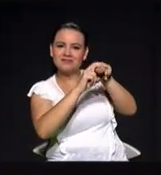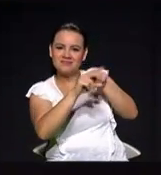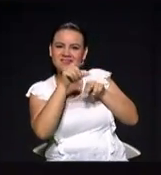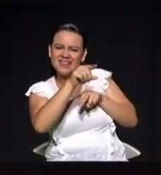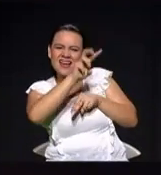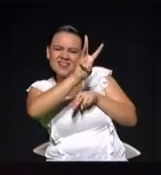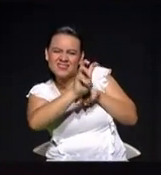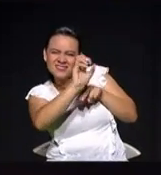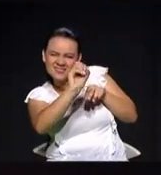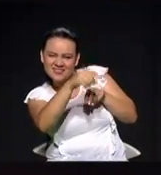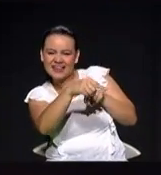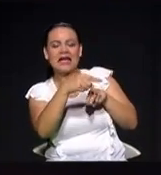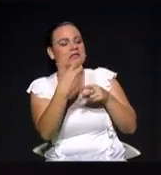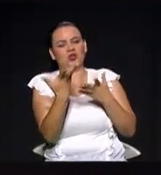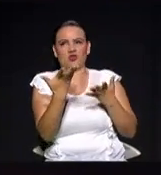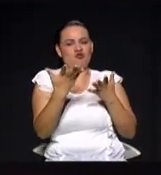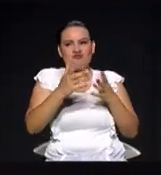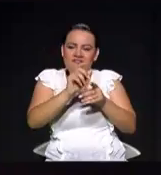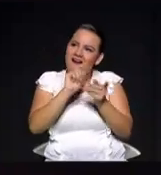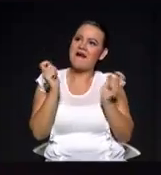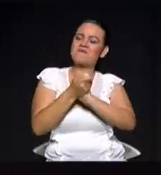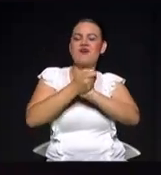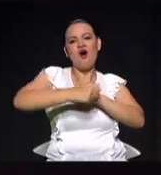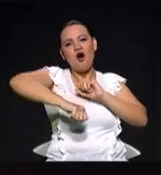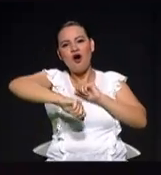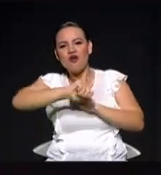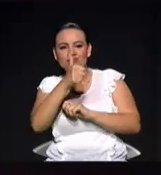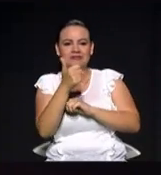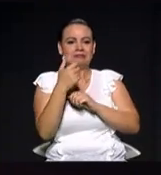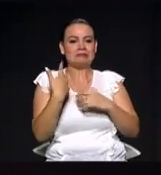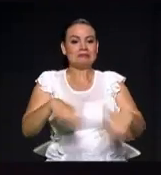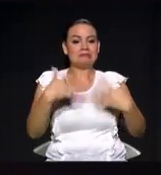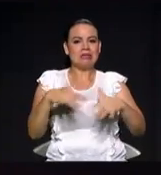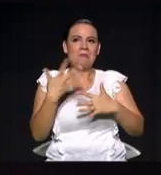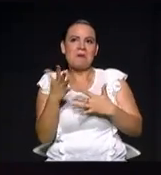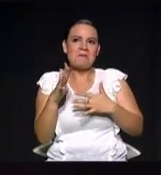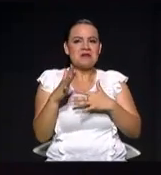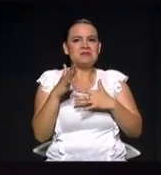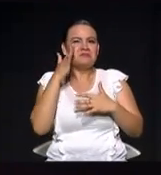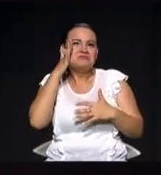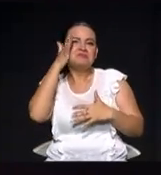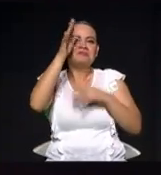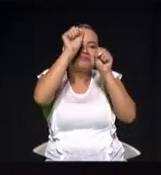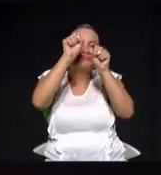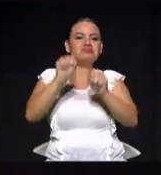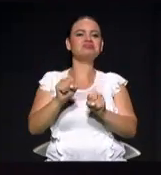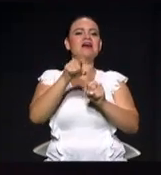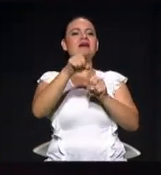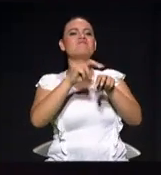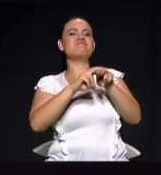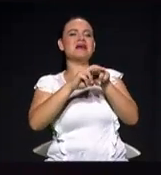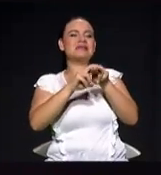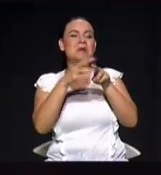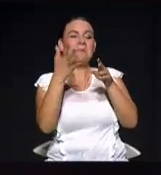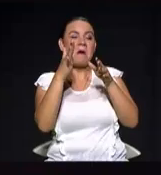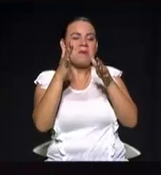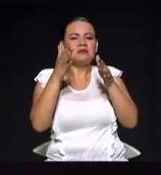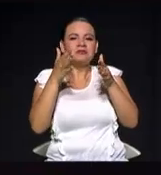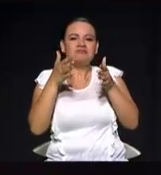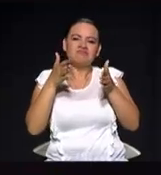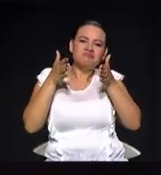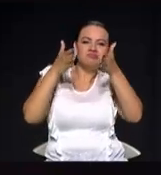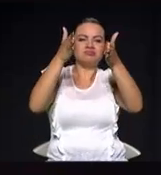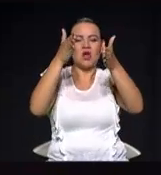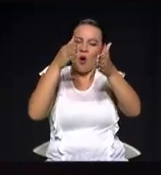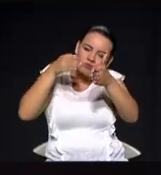hablando del metro del futuro de medellín de ese que va a correr en los próximos 30 años en medellín y que va a ser un metro subterráneo el primero para la ciudad y